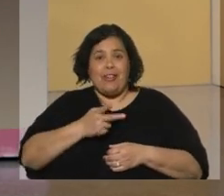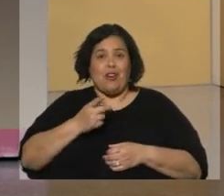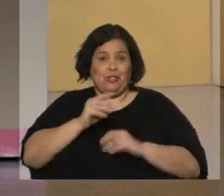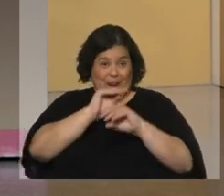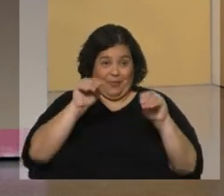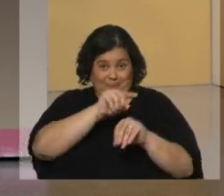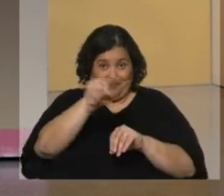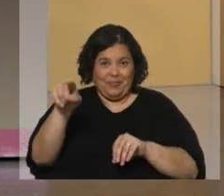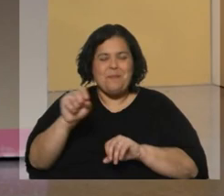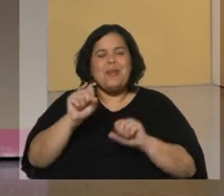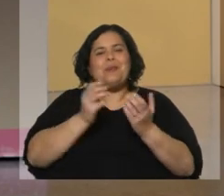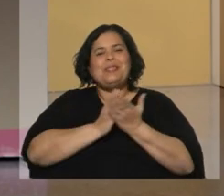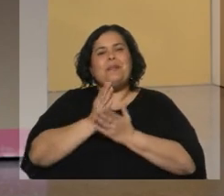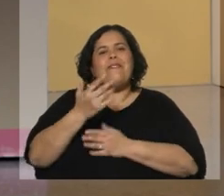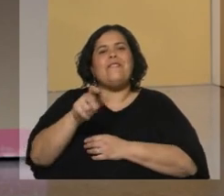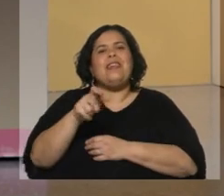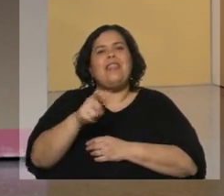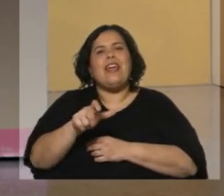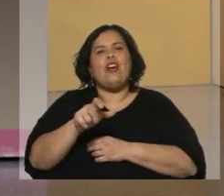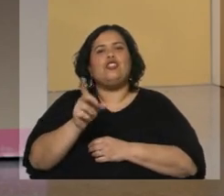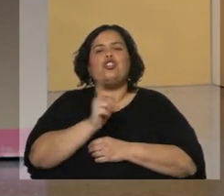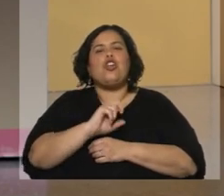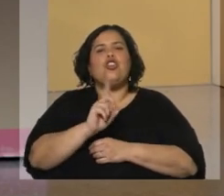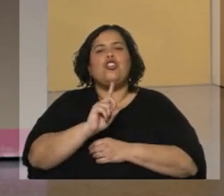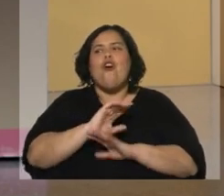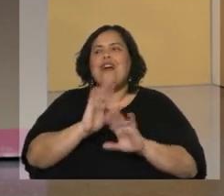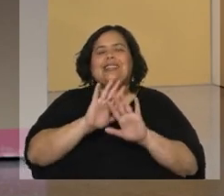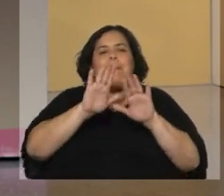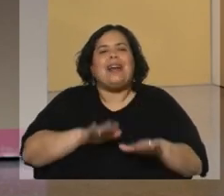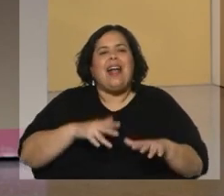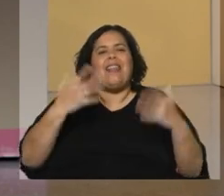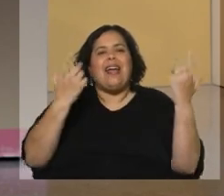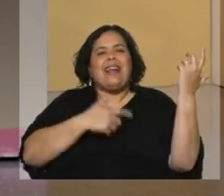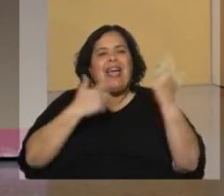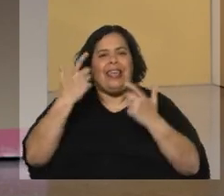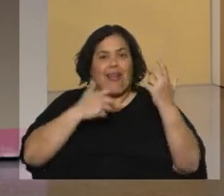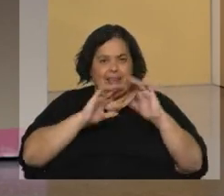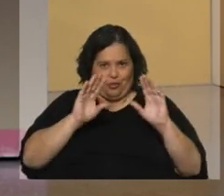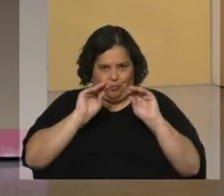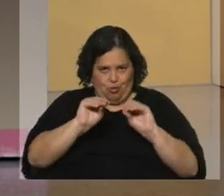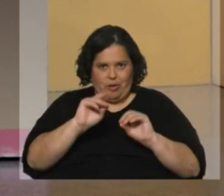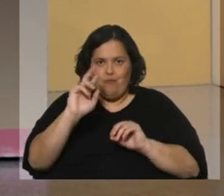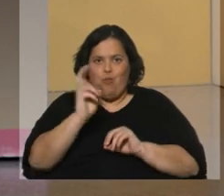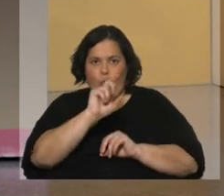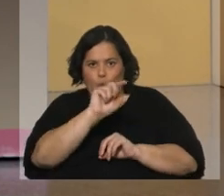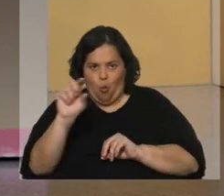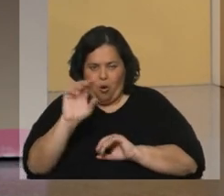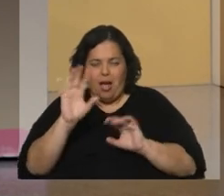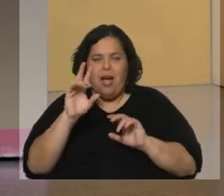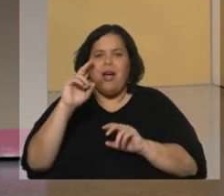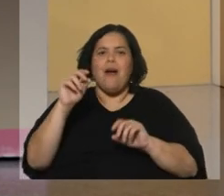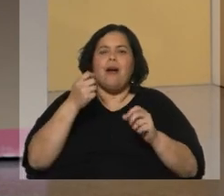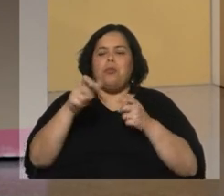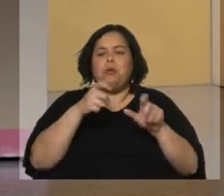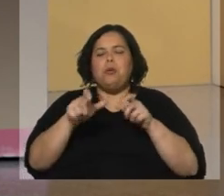a la gente ponemos vídeos que se llamen por ejemplo no vas a parar de reír y hay como diferentes niveles de hay uno que es no vas a poder parar de reír